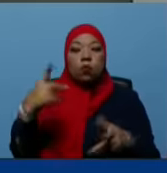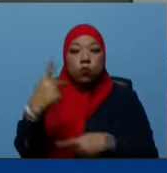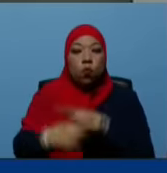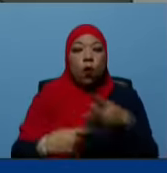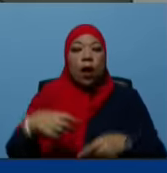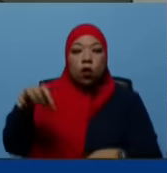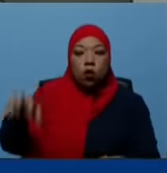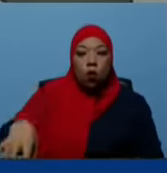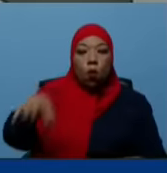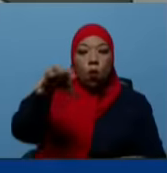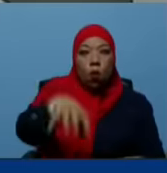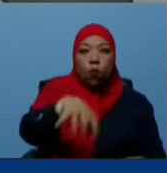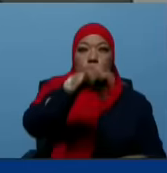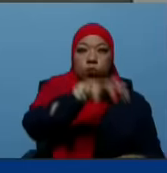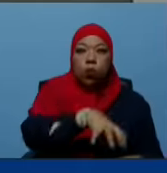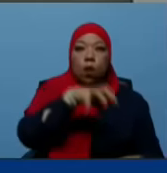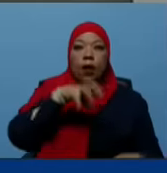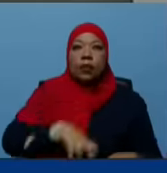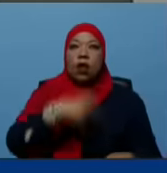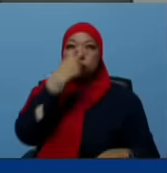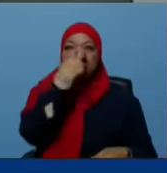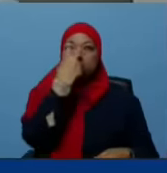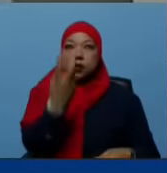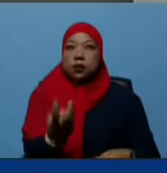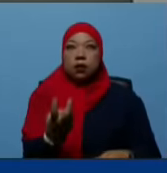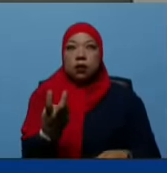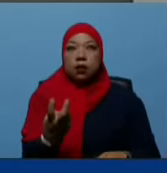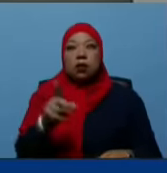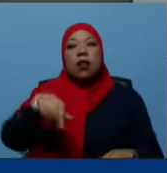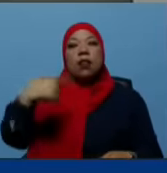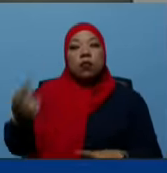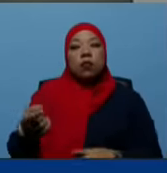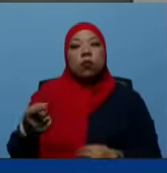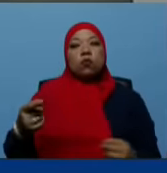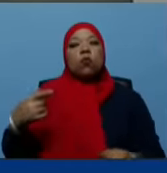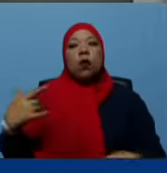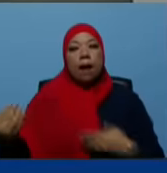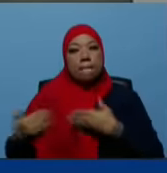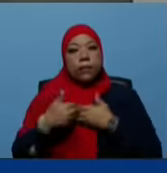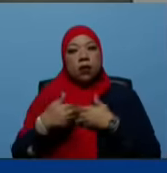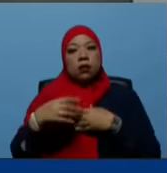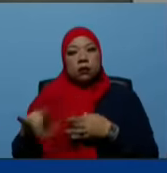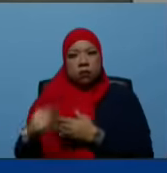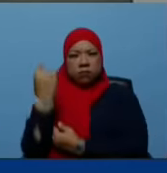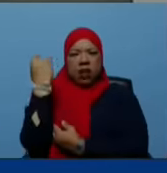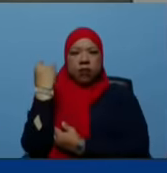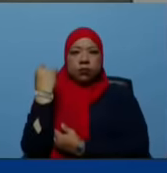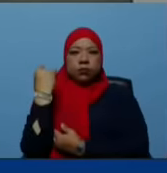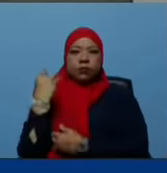país. Hacen el daño y después pretenden hacer el daño, el engaño.